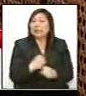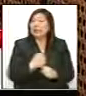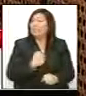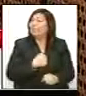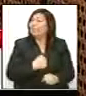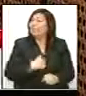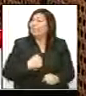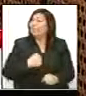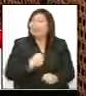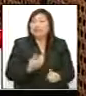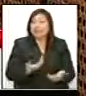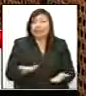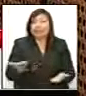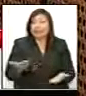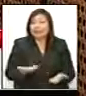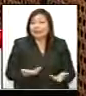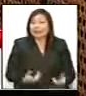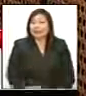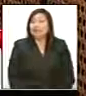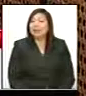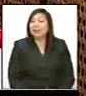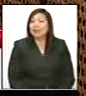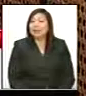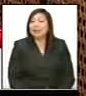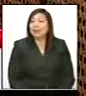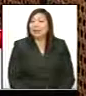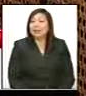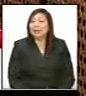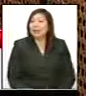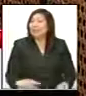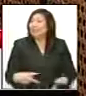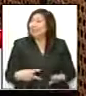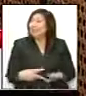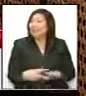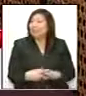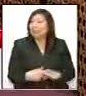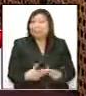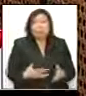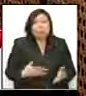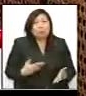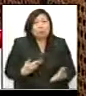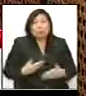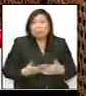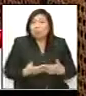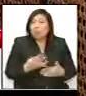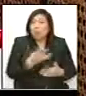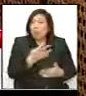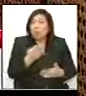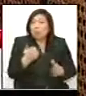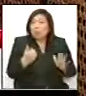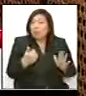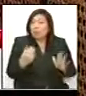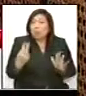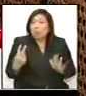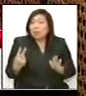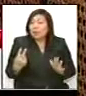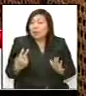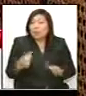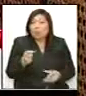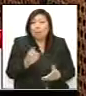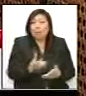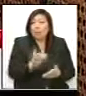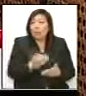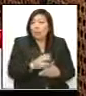que la ministra no esté acá porque realmente hay que cortar estas brechas. No puede ser que tengamos 467 casos,